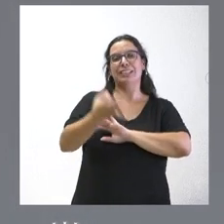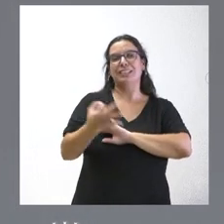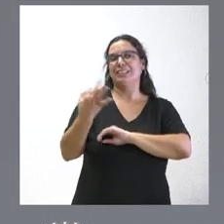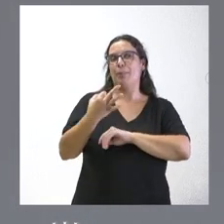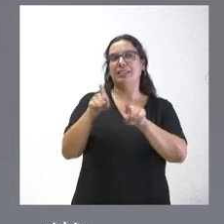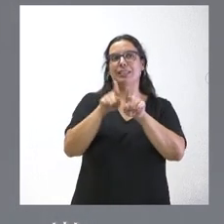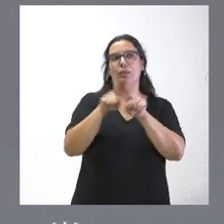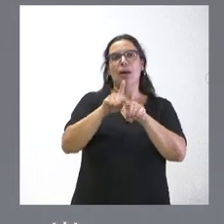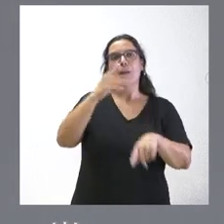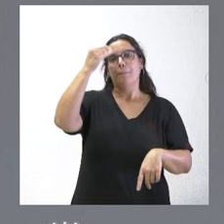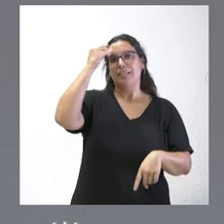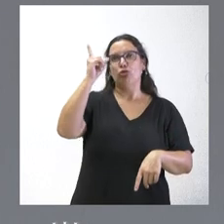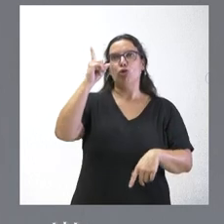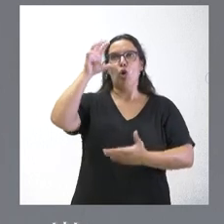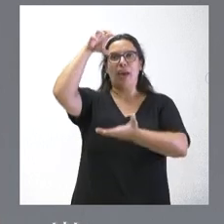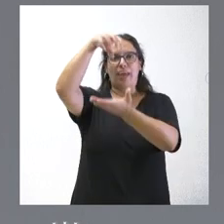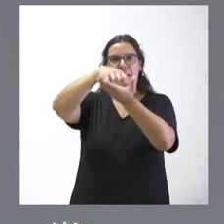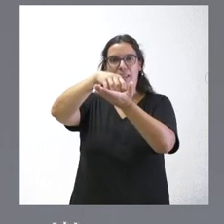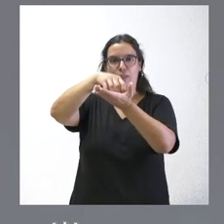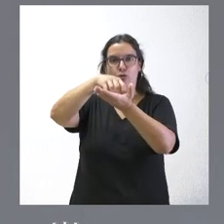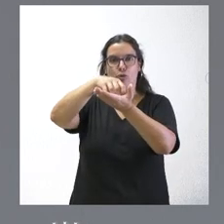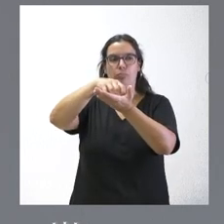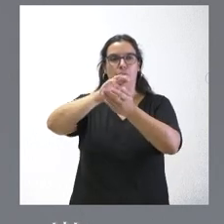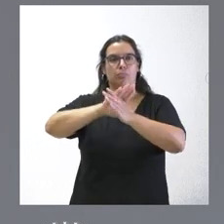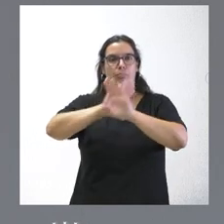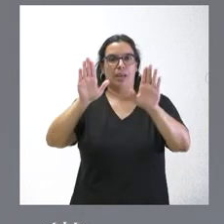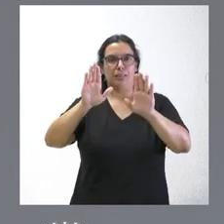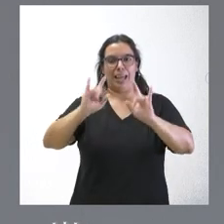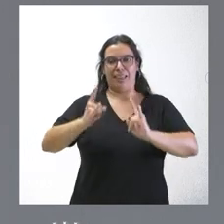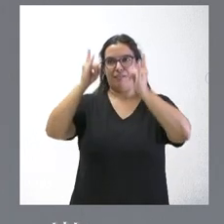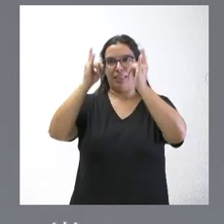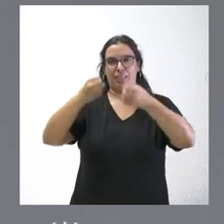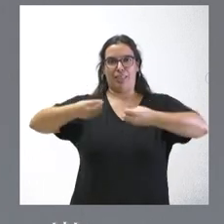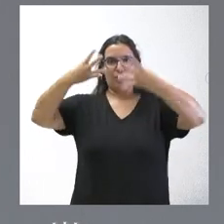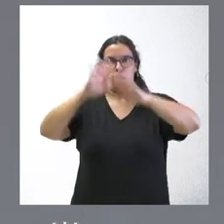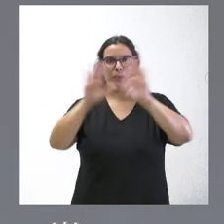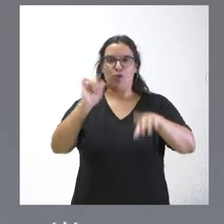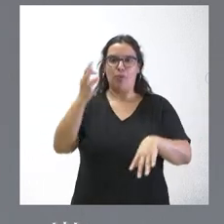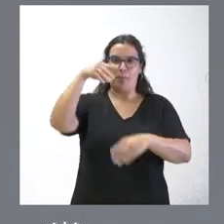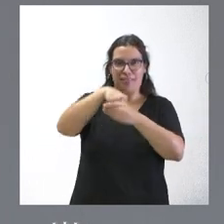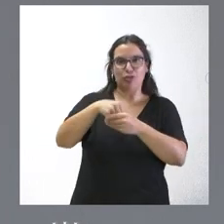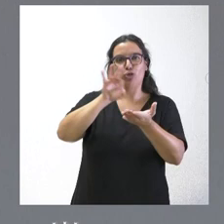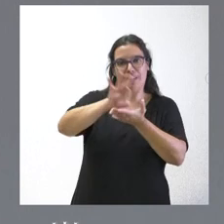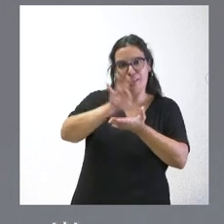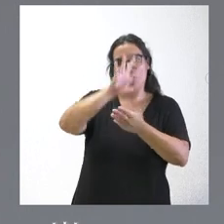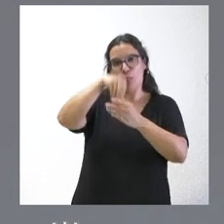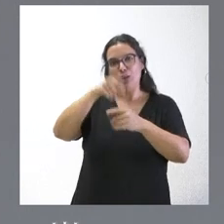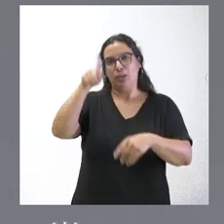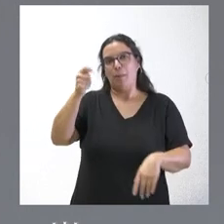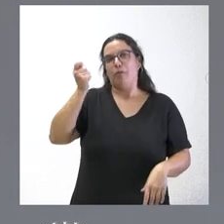no es solamente el inmueble sino que hay que dotarla de unos servicios y de unos profesionales allí